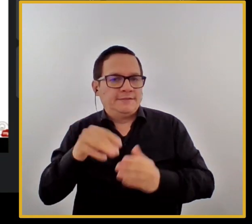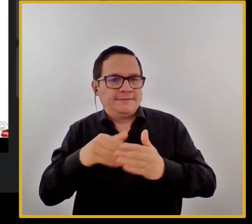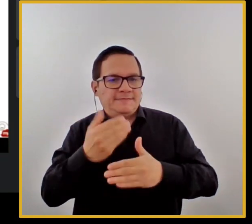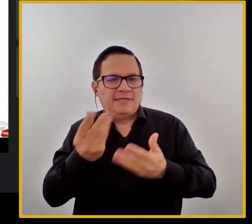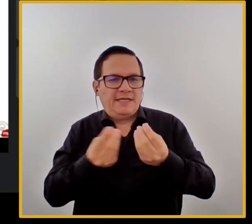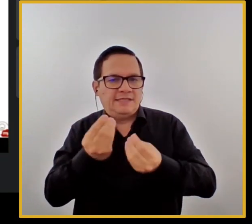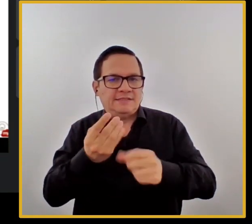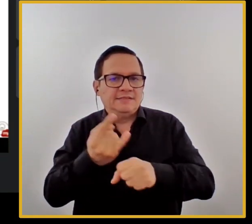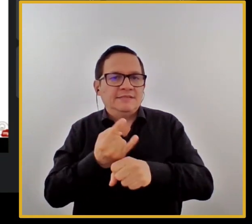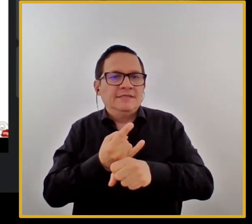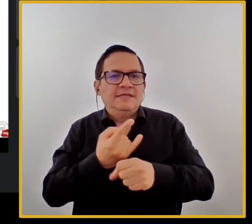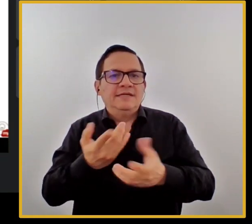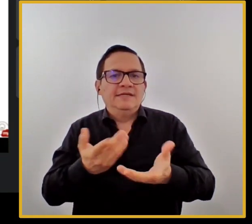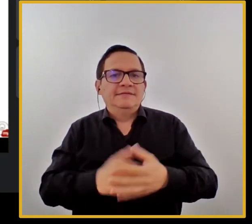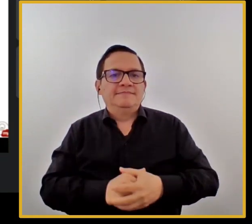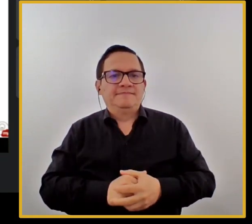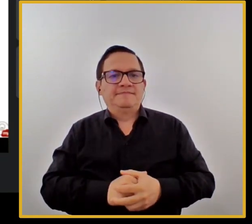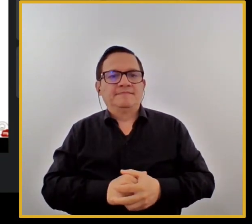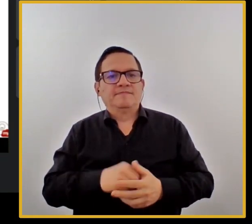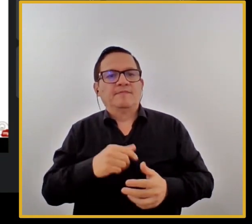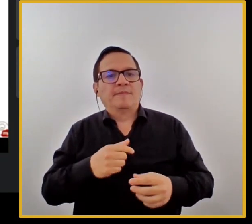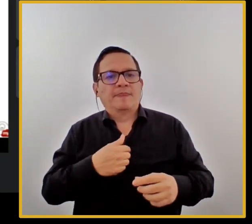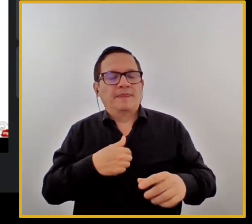tengo que